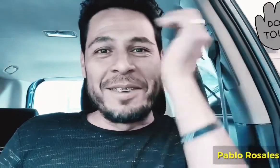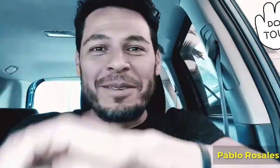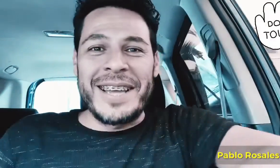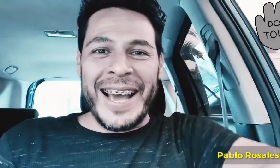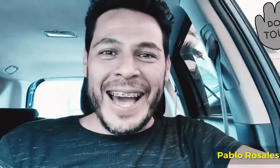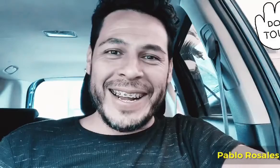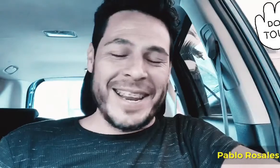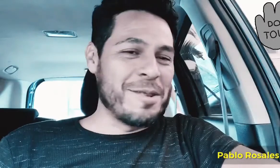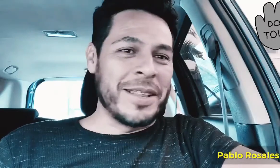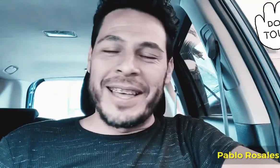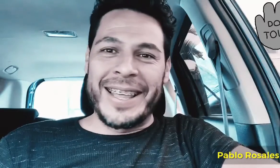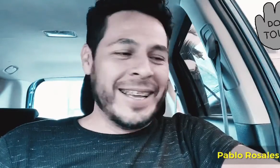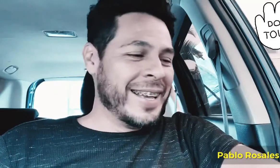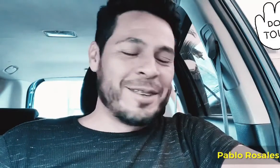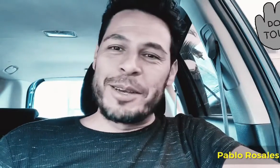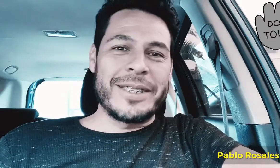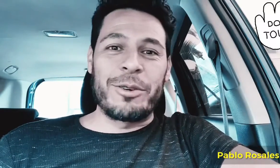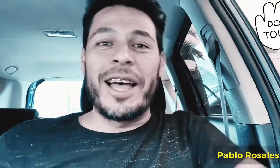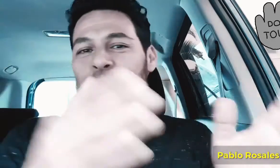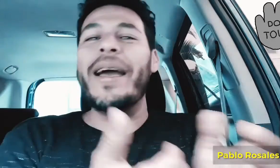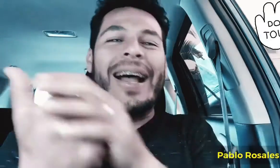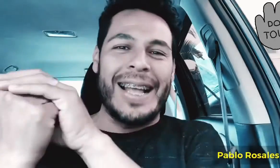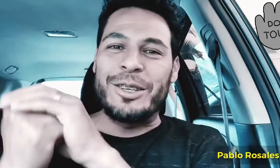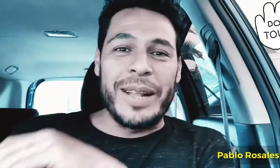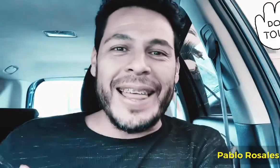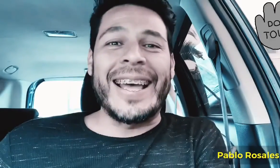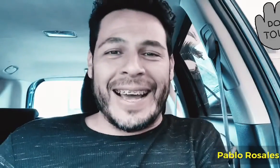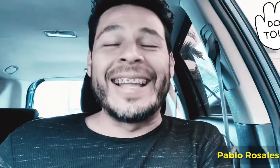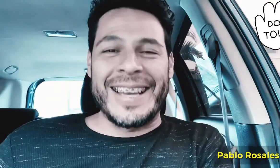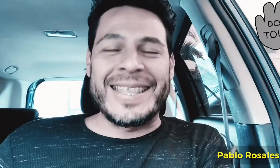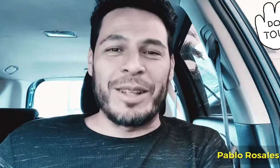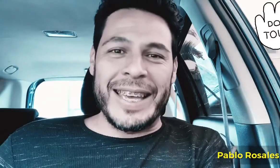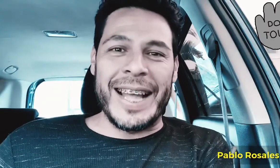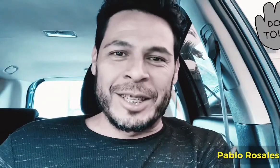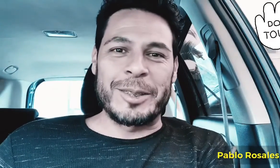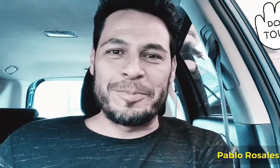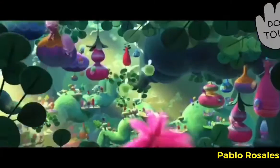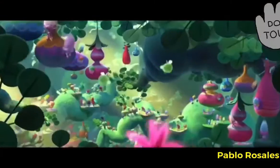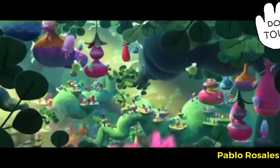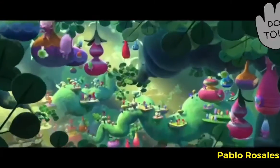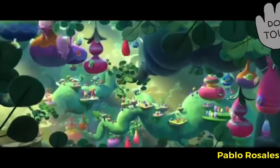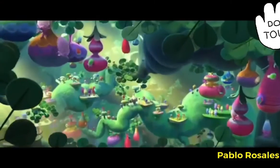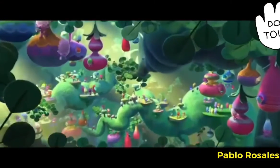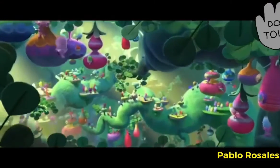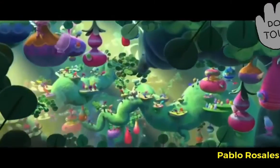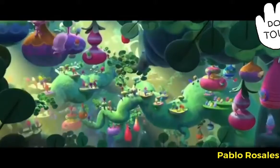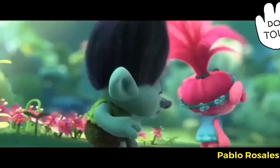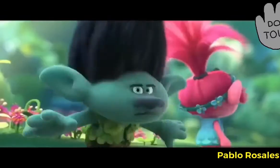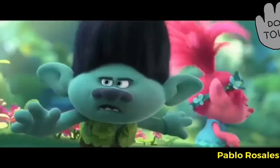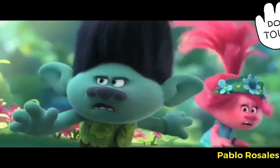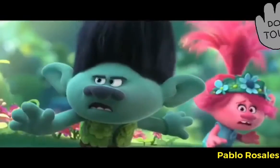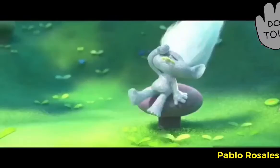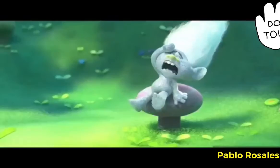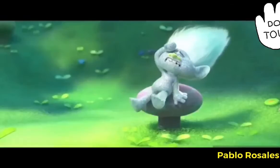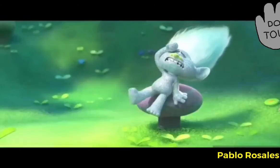¿Hasta dónde vamos a llegar, querida humanidad? Nos hemos arruinado. Vean la chulada que la gente ha estado alquilando. ¡Poppy, ven